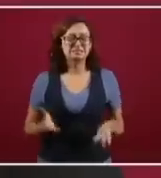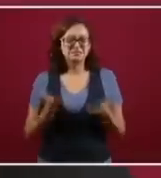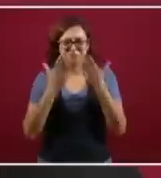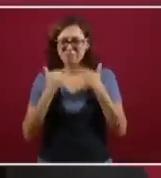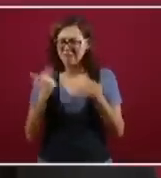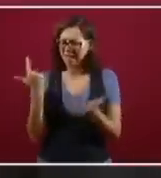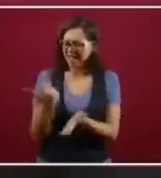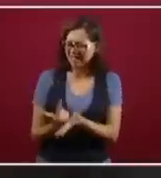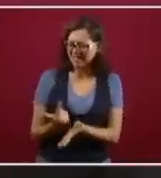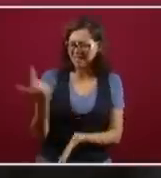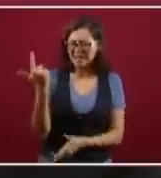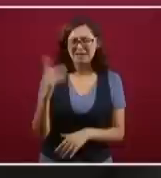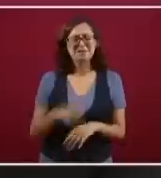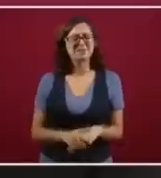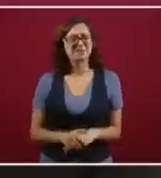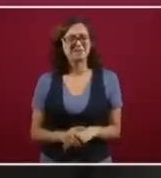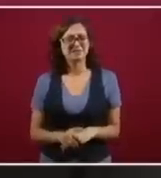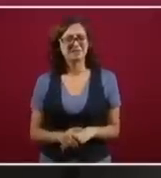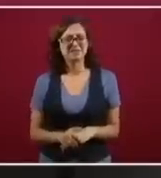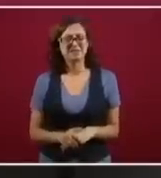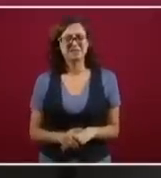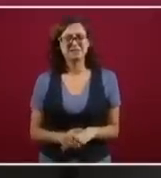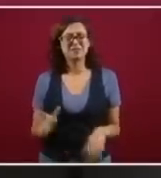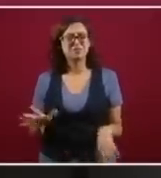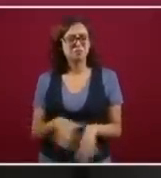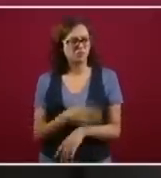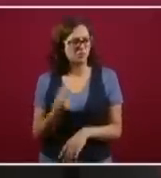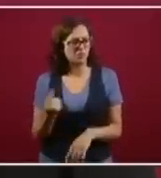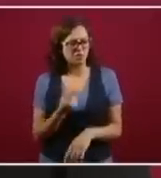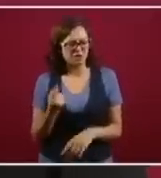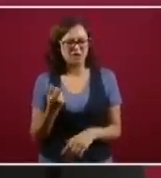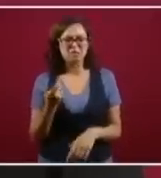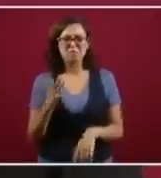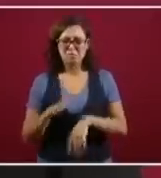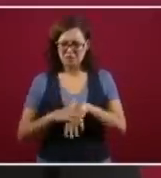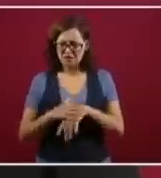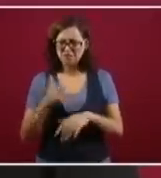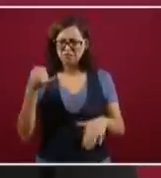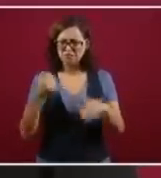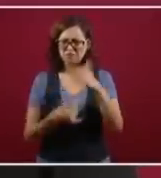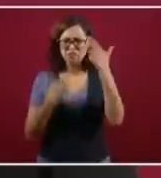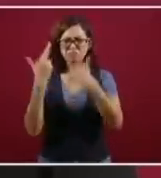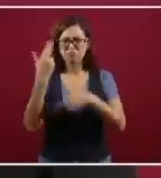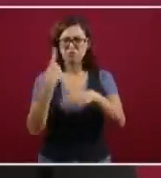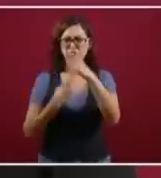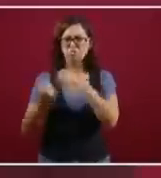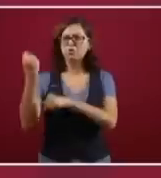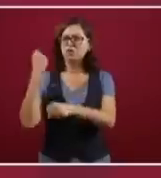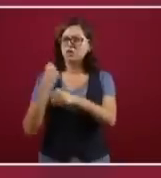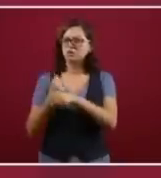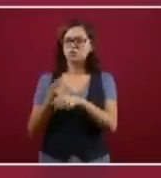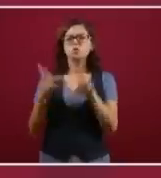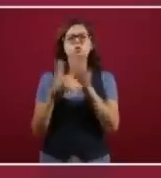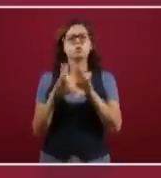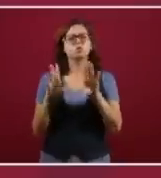¿Por qué no se revisa qué pasó el año pasado